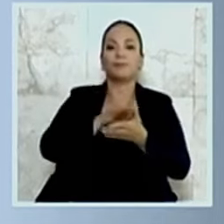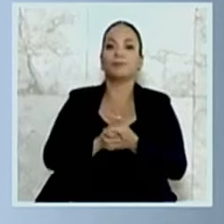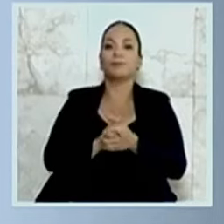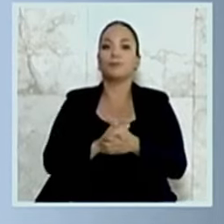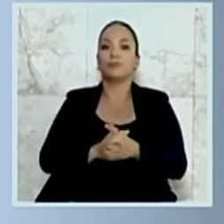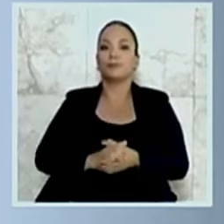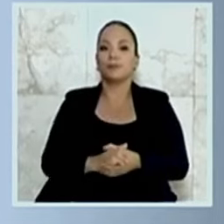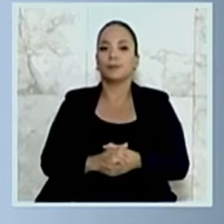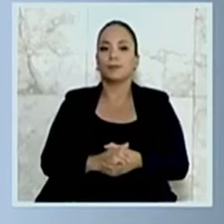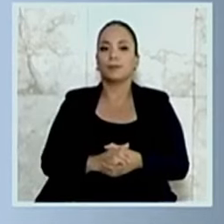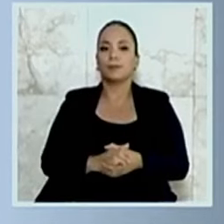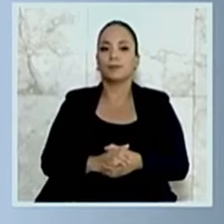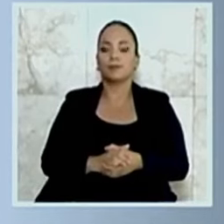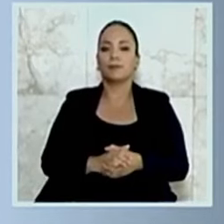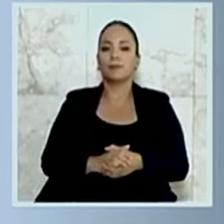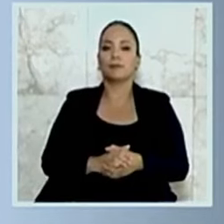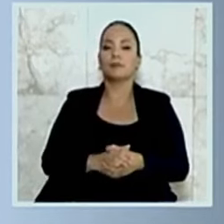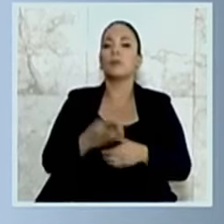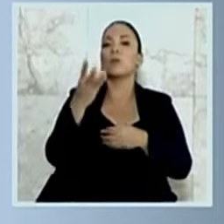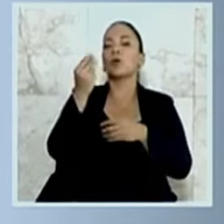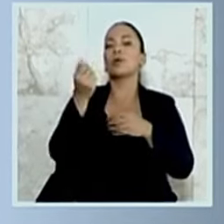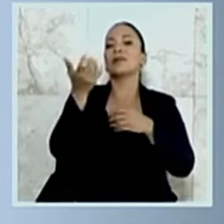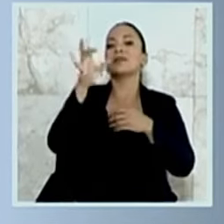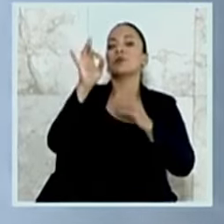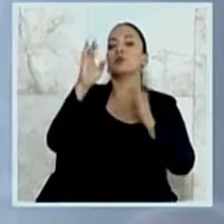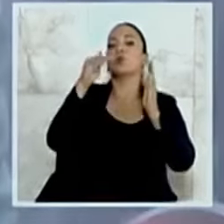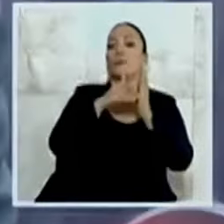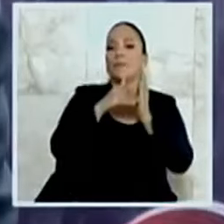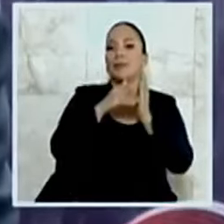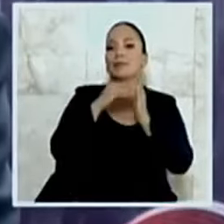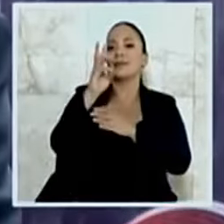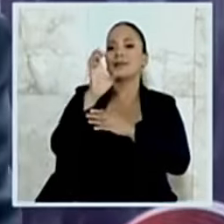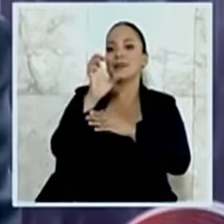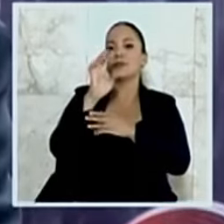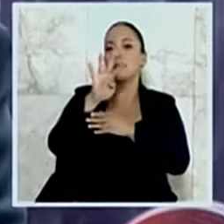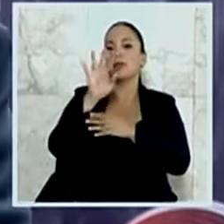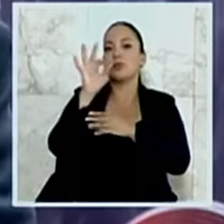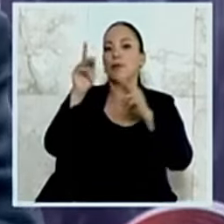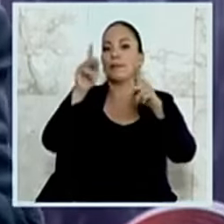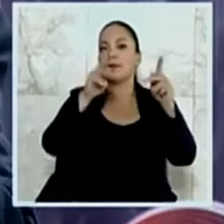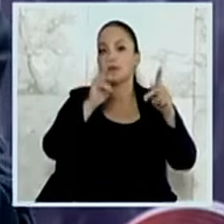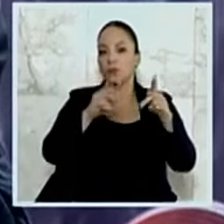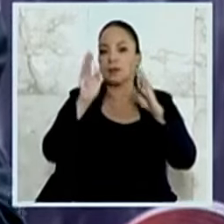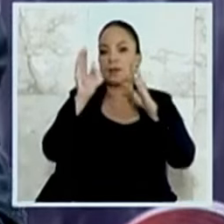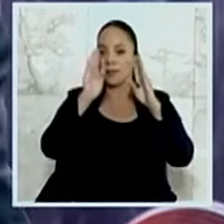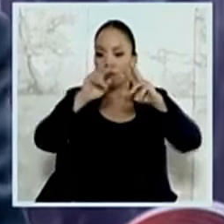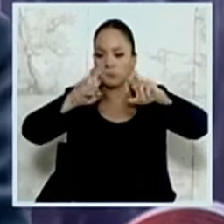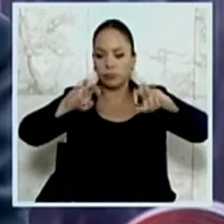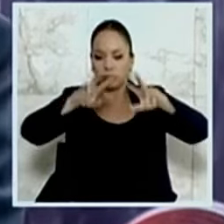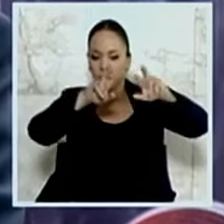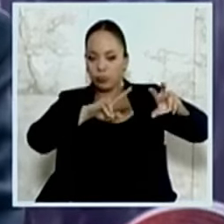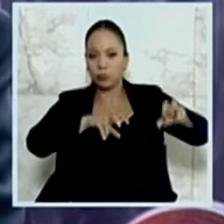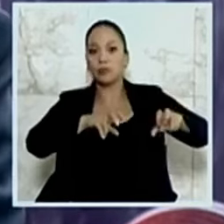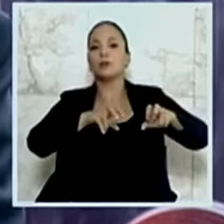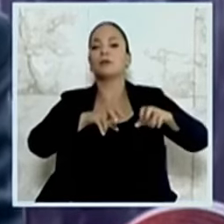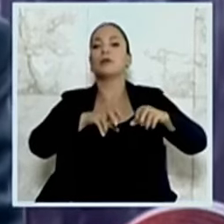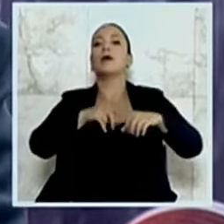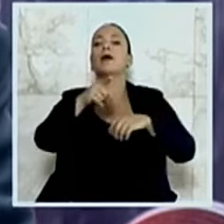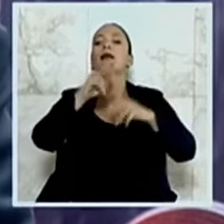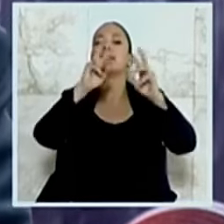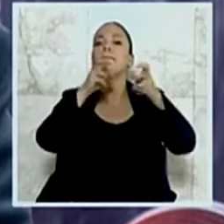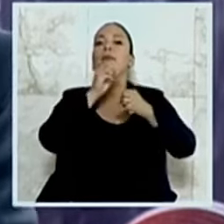operativo constante, no solo en el Cantón Central, sino en toda la provincia atlántica. Señor presidente,